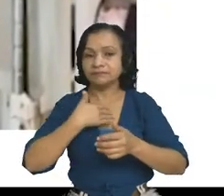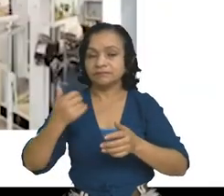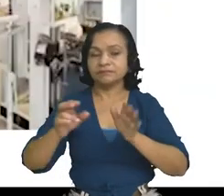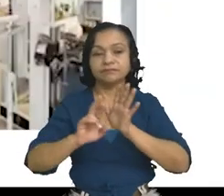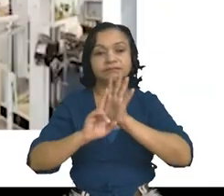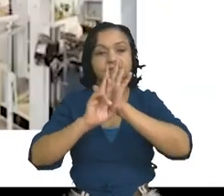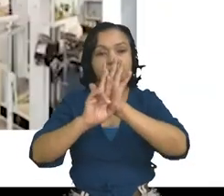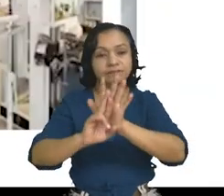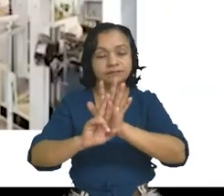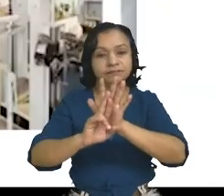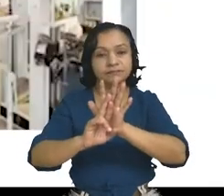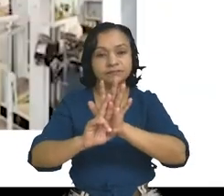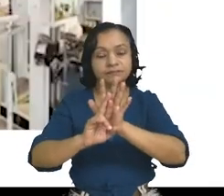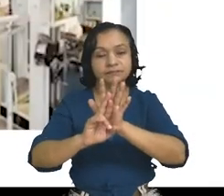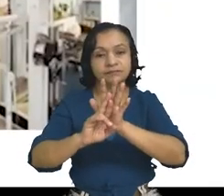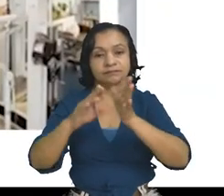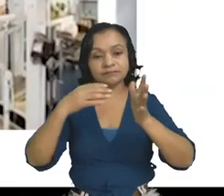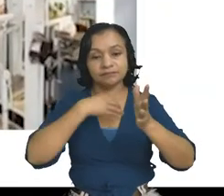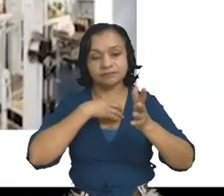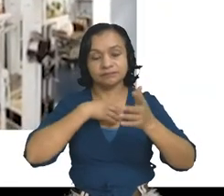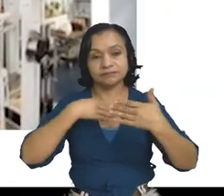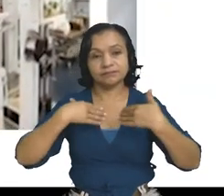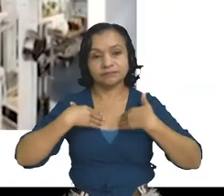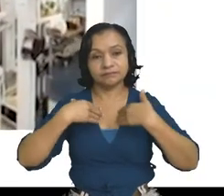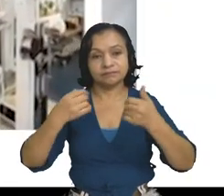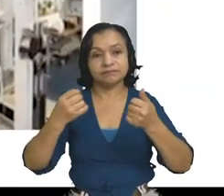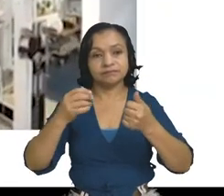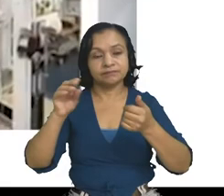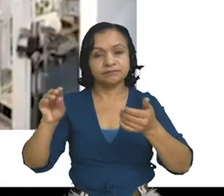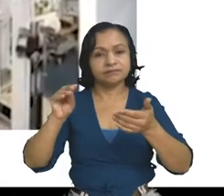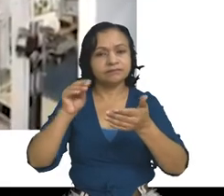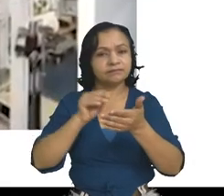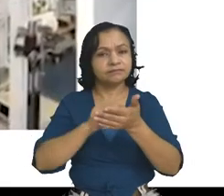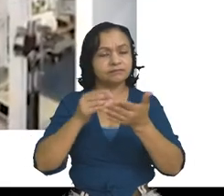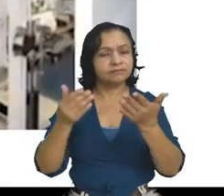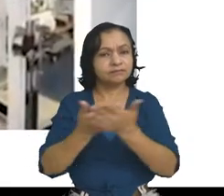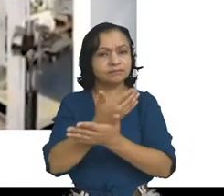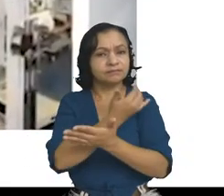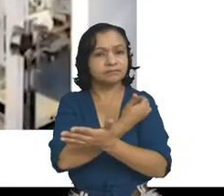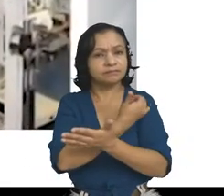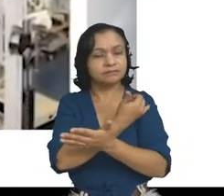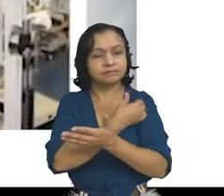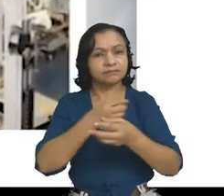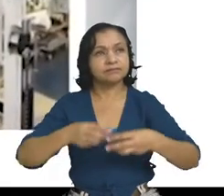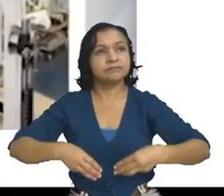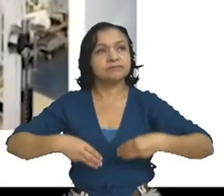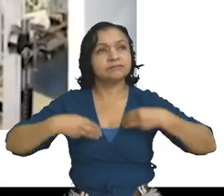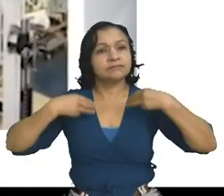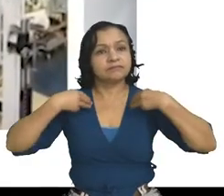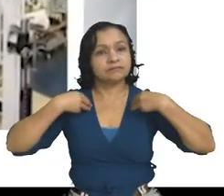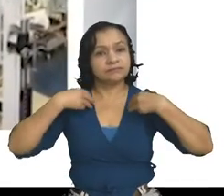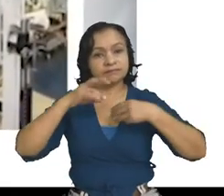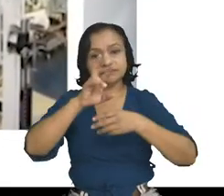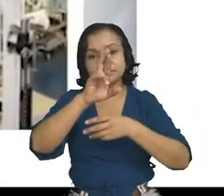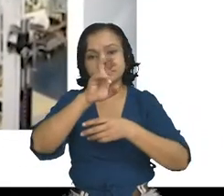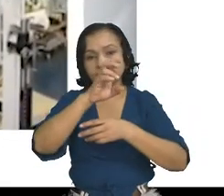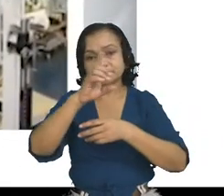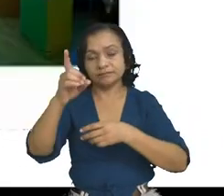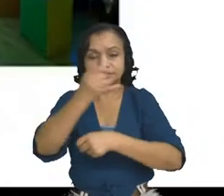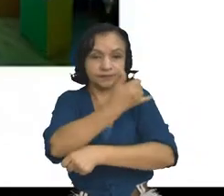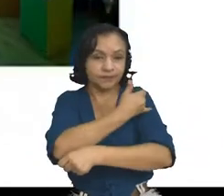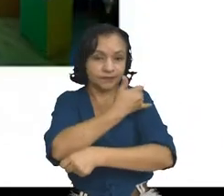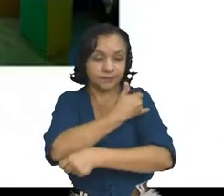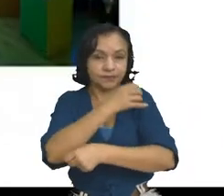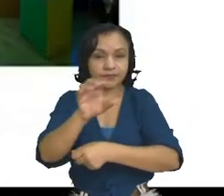respuesta a su situación de salud. ¿Cómo se incluye este nuevo hospital dentro de esa moderna red hospitalaria, ¿no? Porque